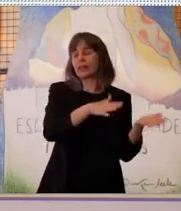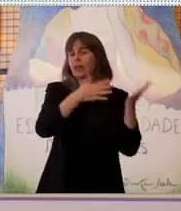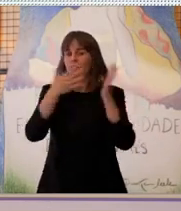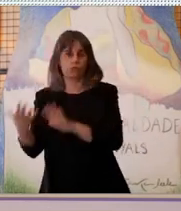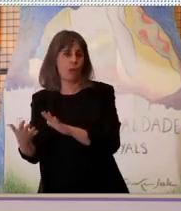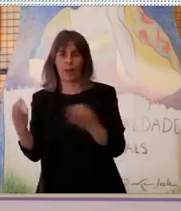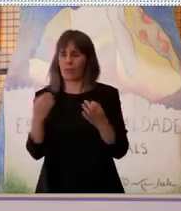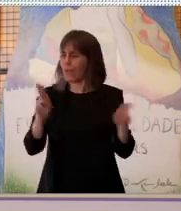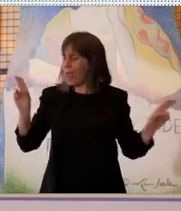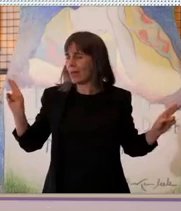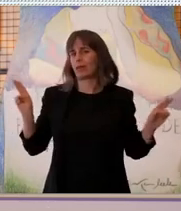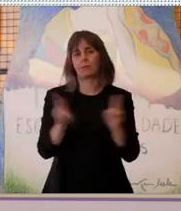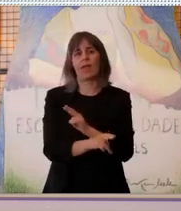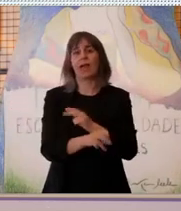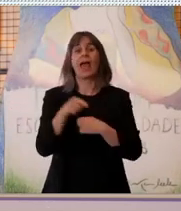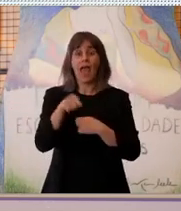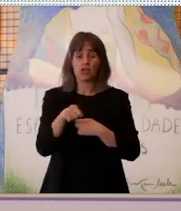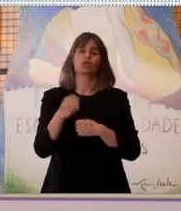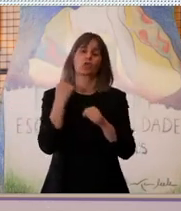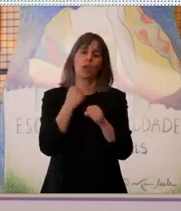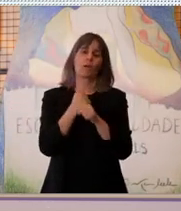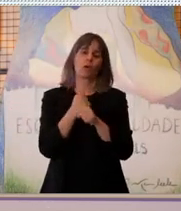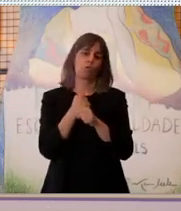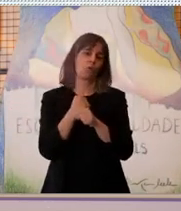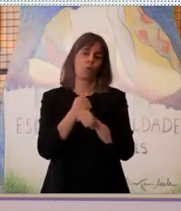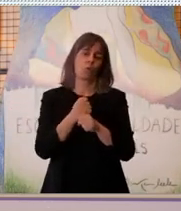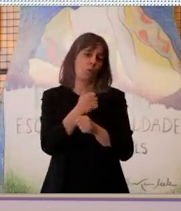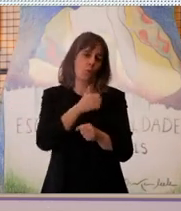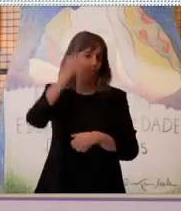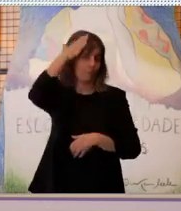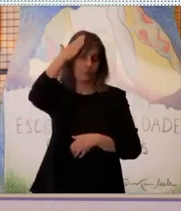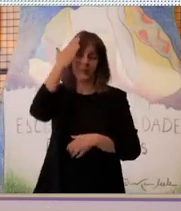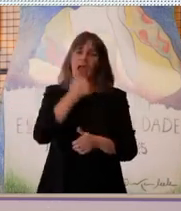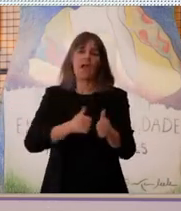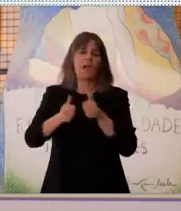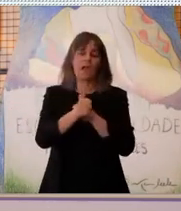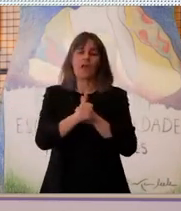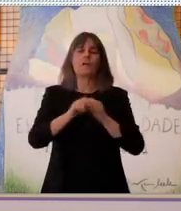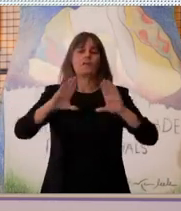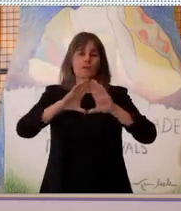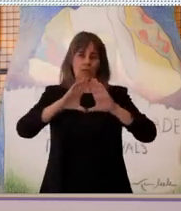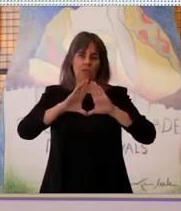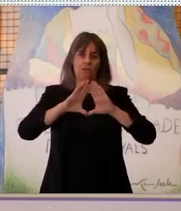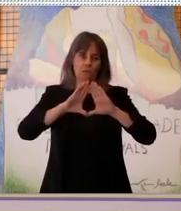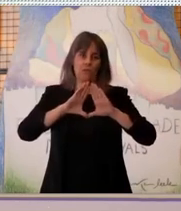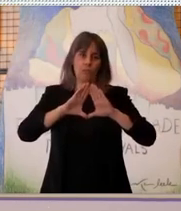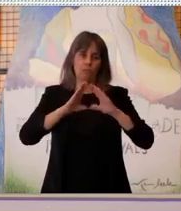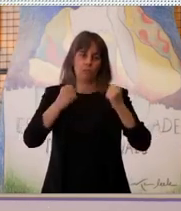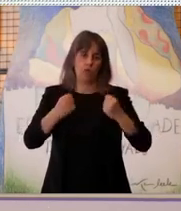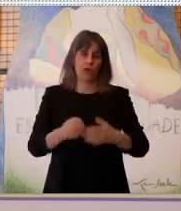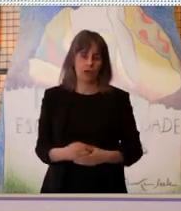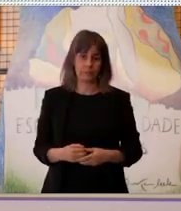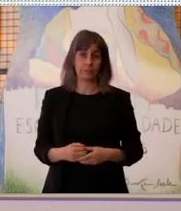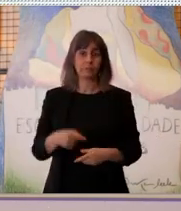androcentrismo es la tarea del feminismo no del feminismo en el poder ahí tenemos